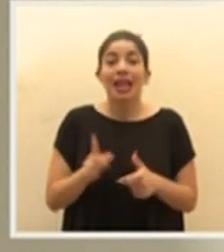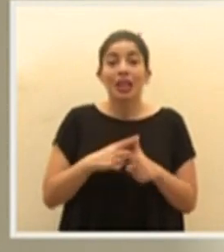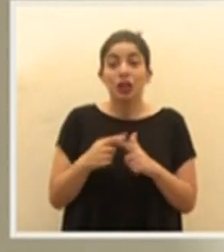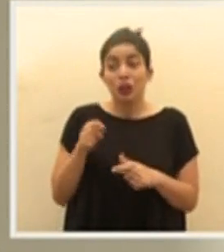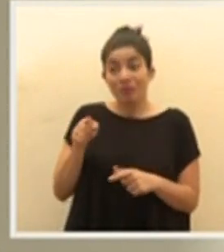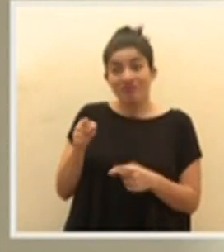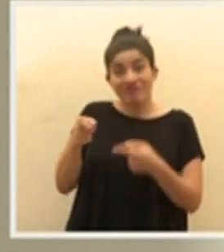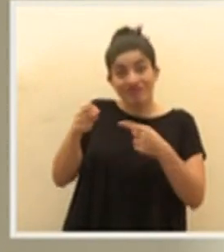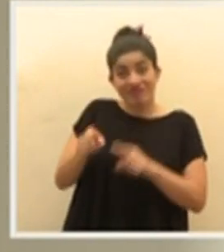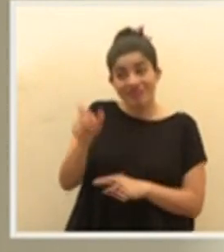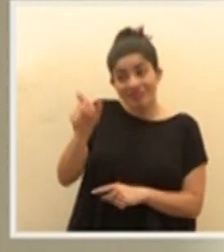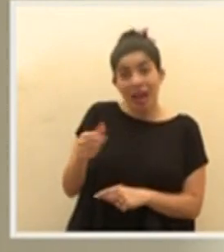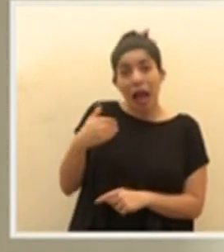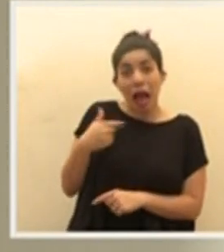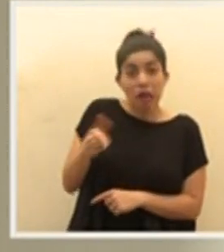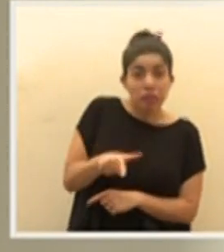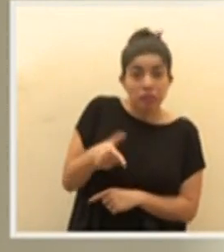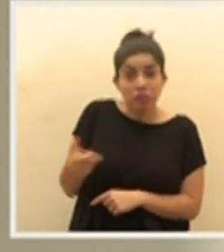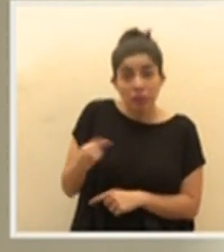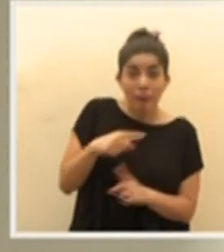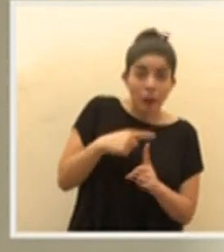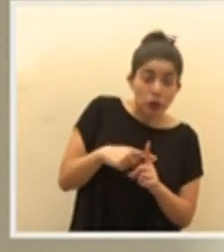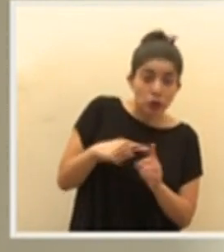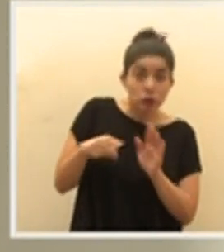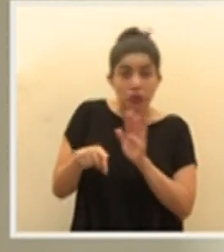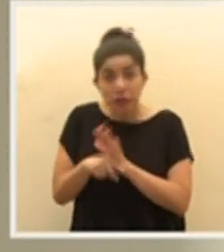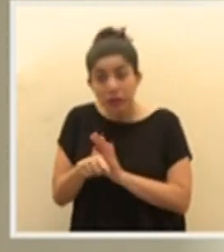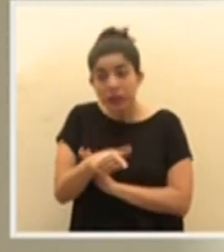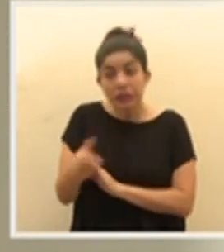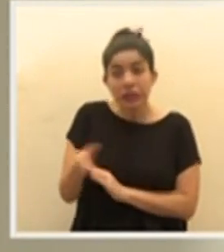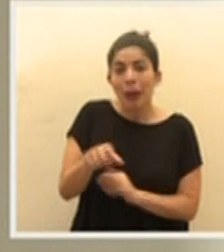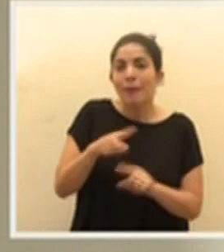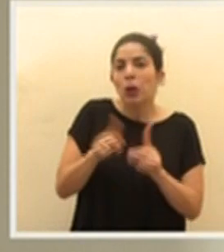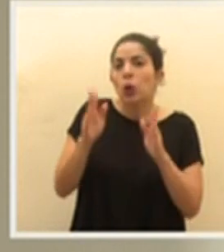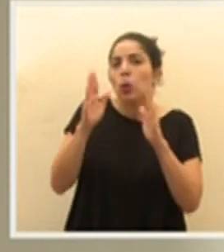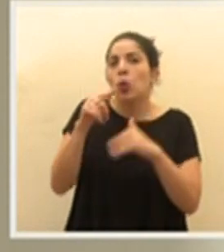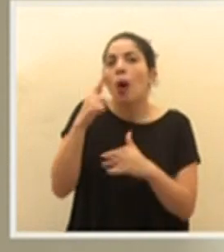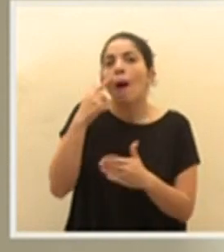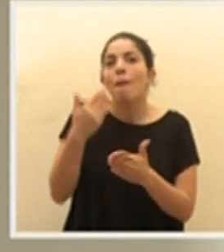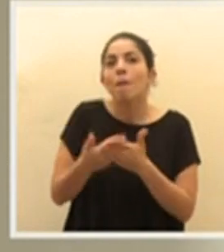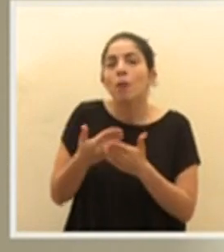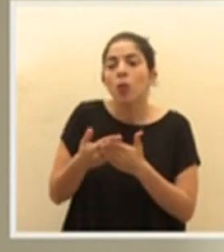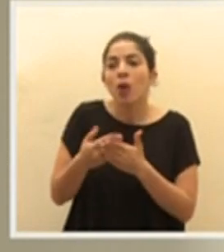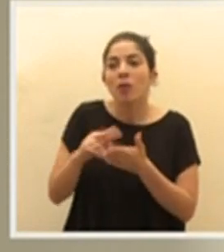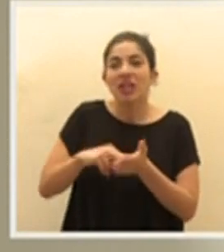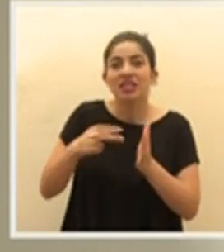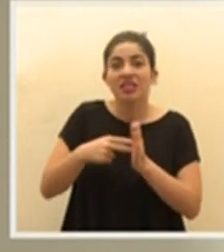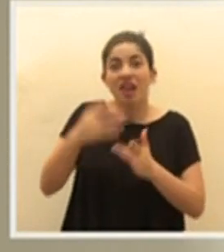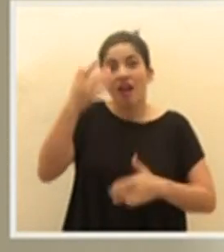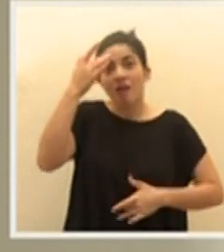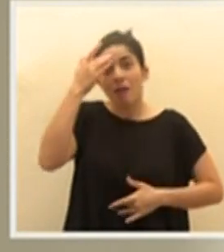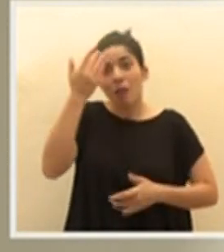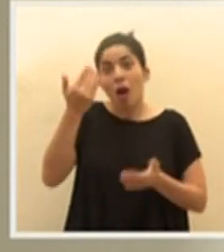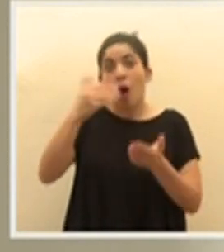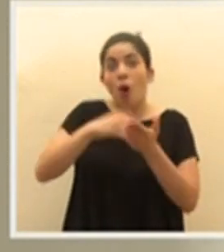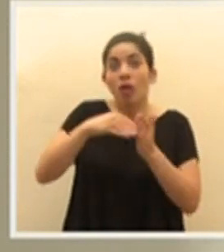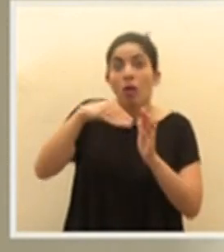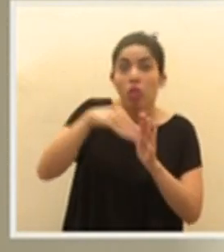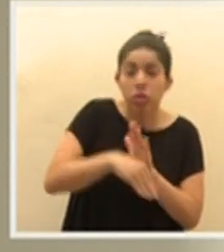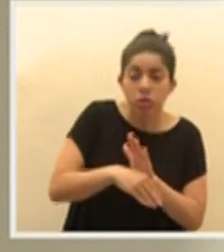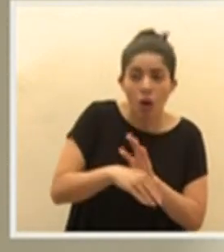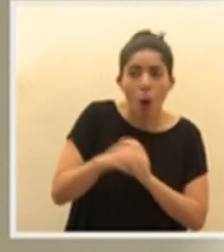donde hay una alternancia, no hay evidencia de que sean recaídas en la enfermedad ni que